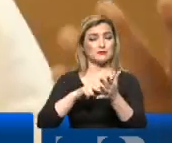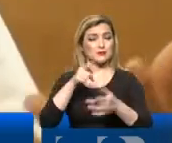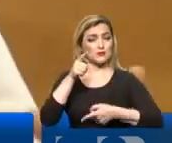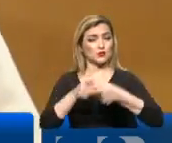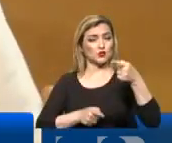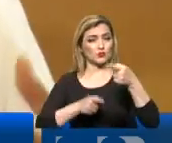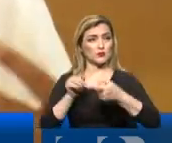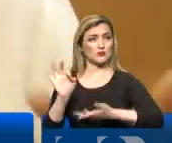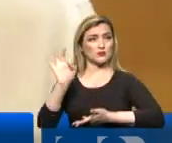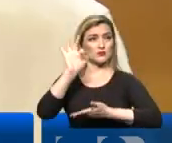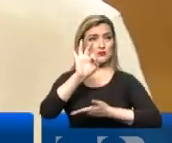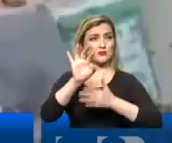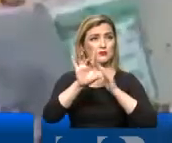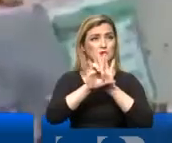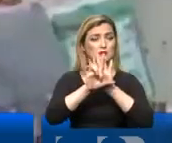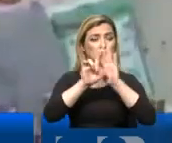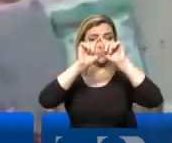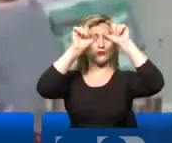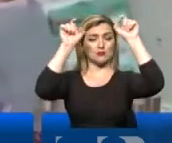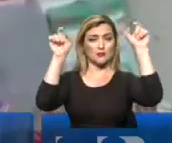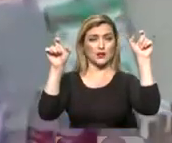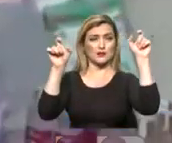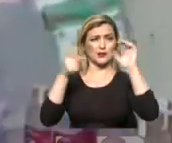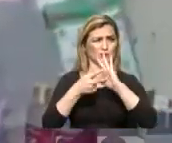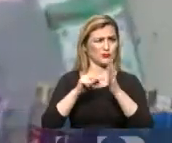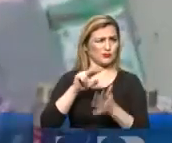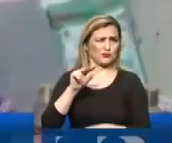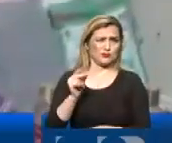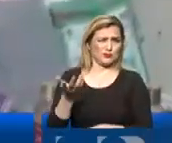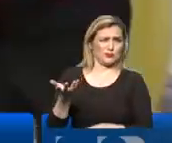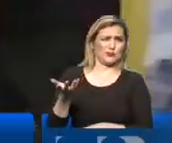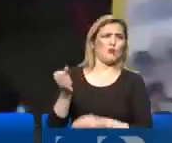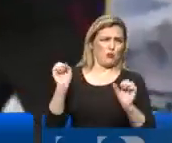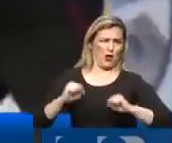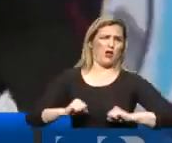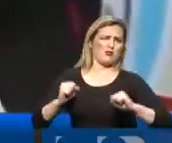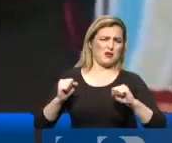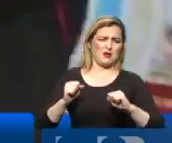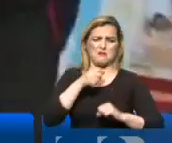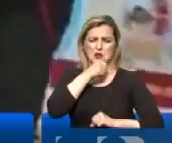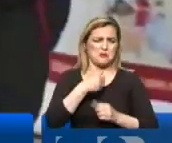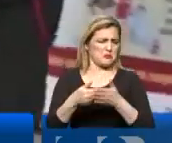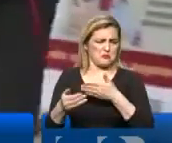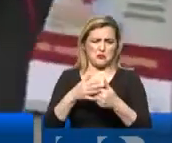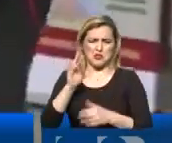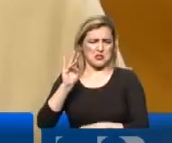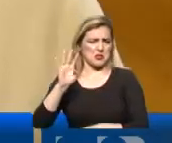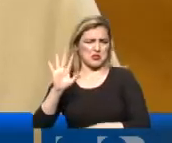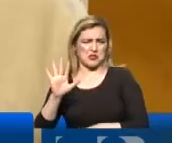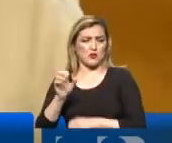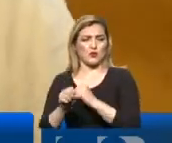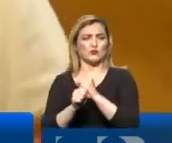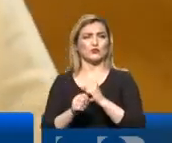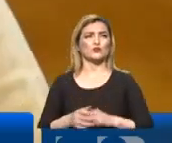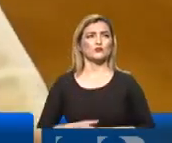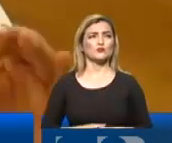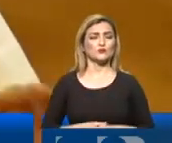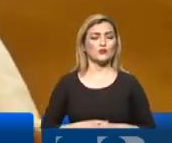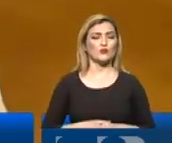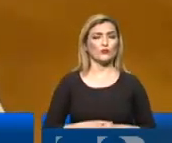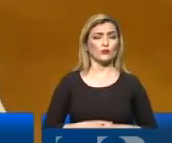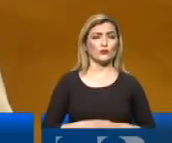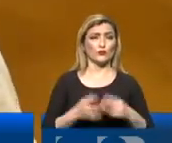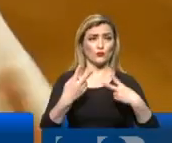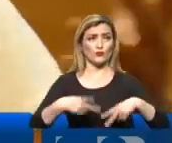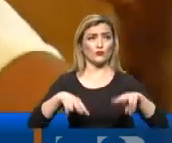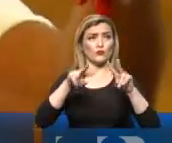ser representante legal de una empresa. Morales justifica que los precios de algunos ítems se hayan elevado. Estábamos nosotros